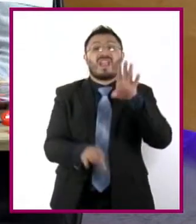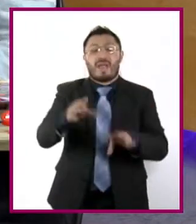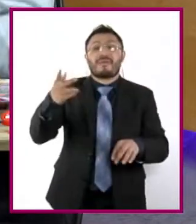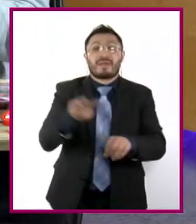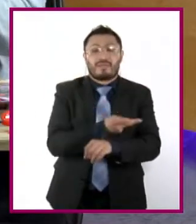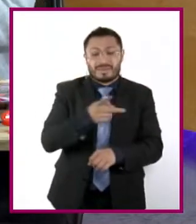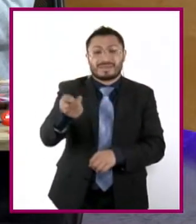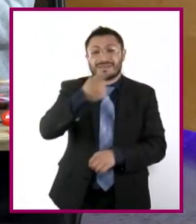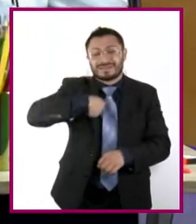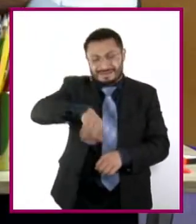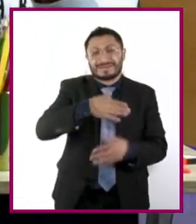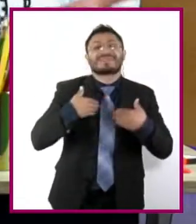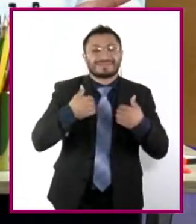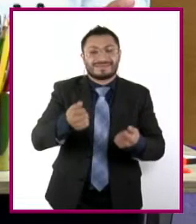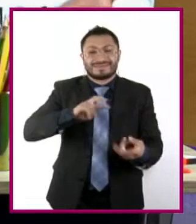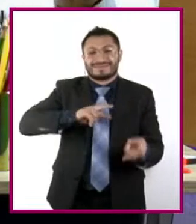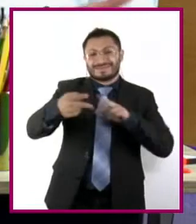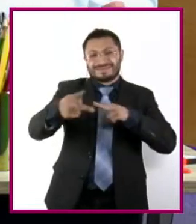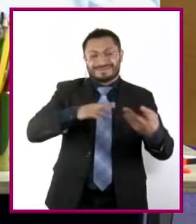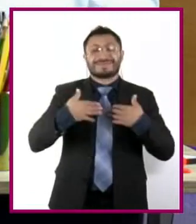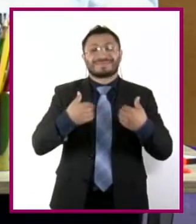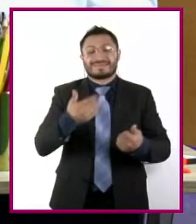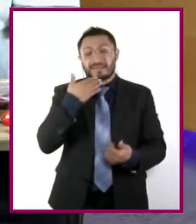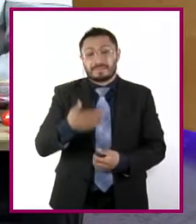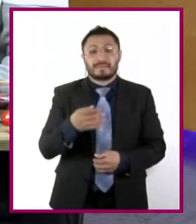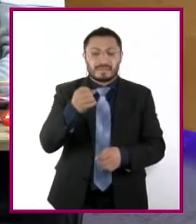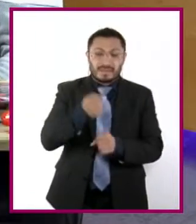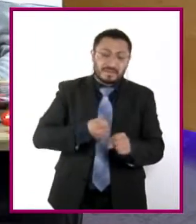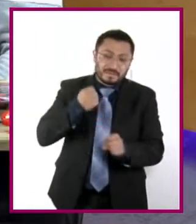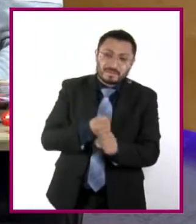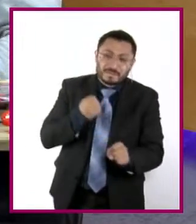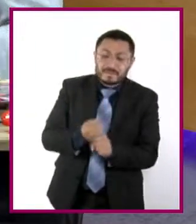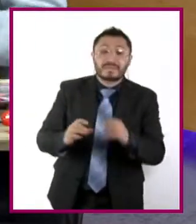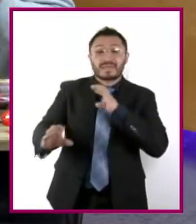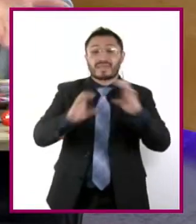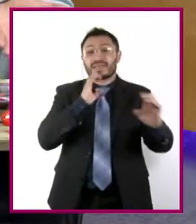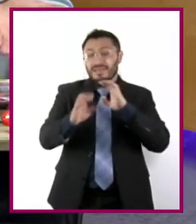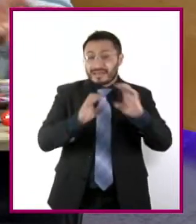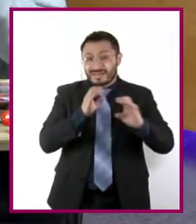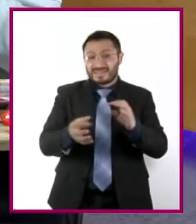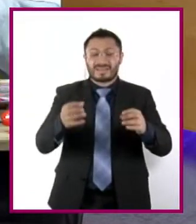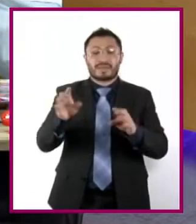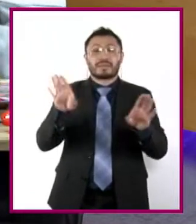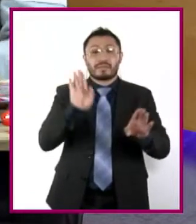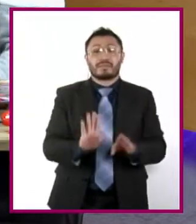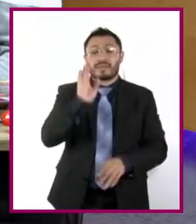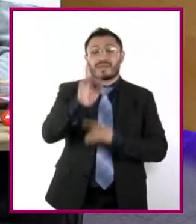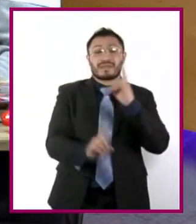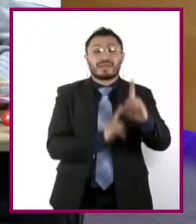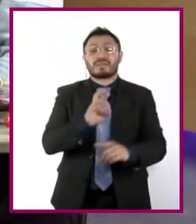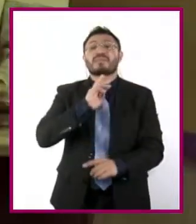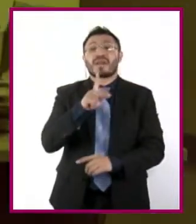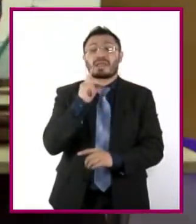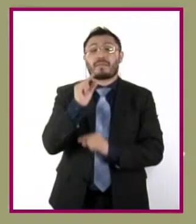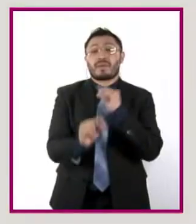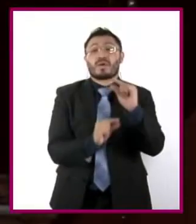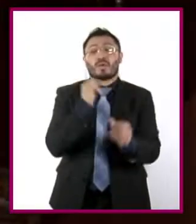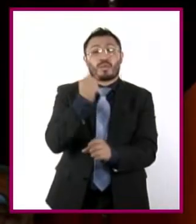nos entienden y entendemos. Procuremos ejercitarnos un poco. La comunicación es como un deporte que mejora mucho con la